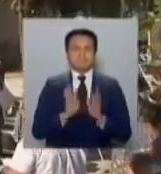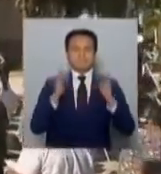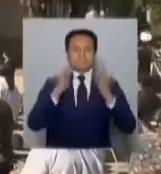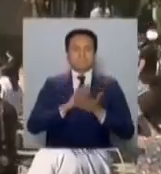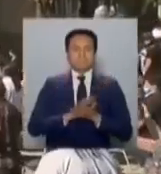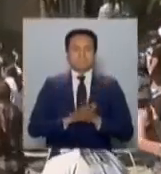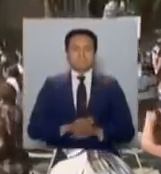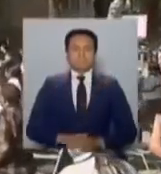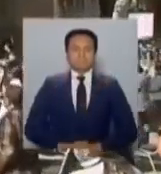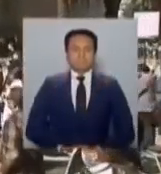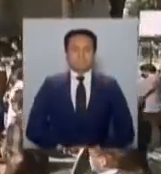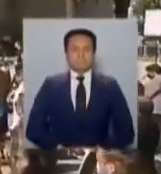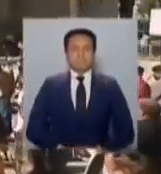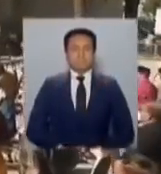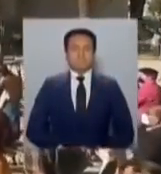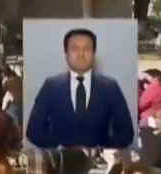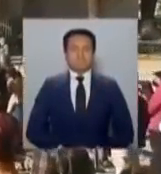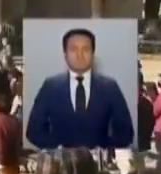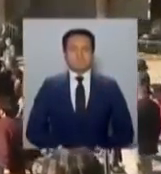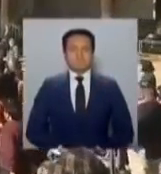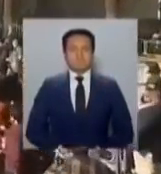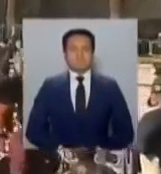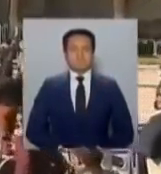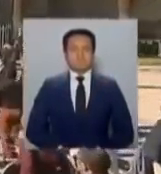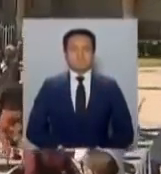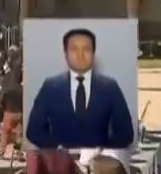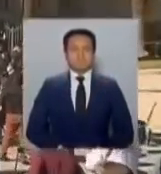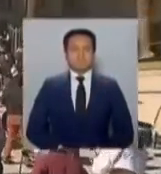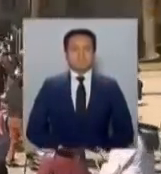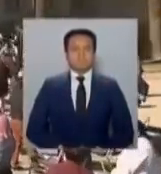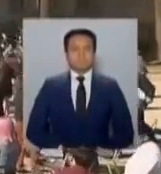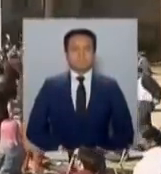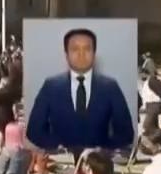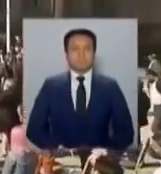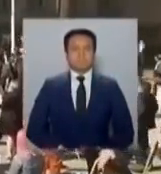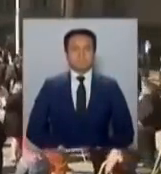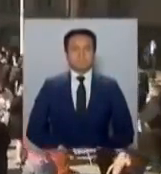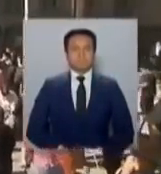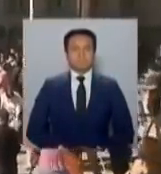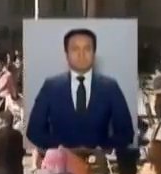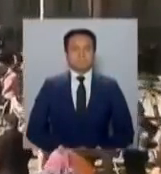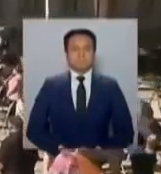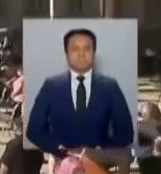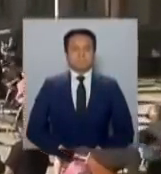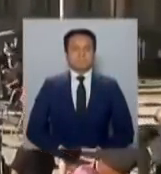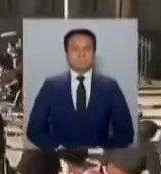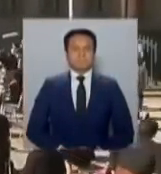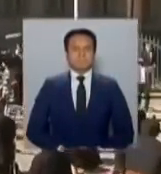que lo que parece hiperviable en un caso, cuando se pasa a la vereda contraria, parece completamente